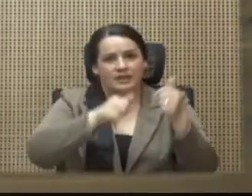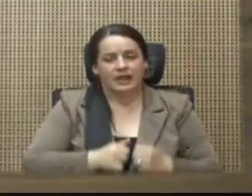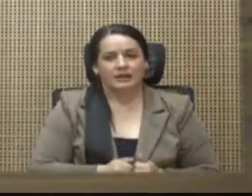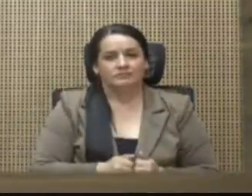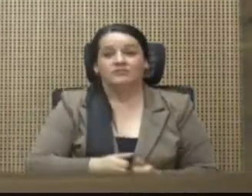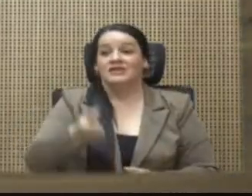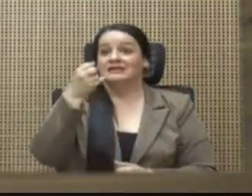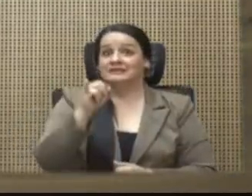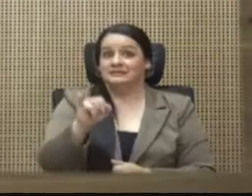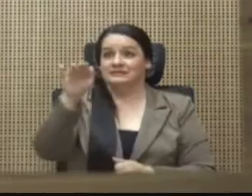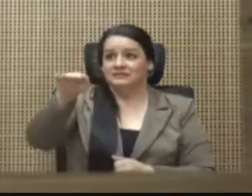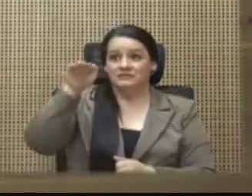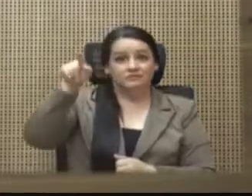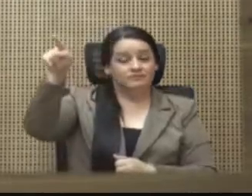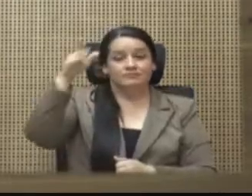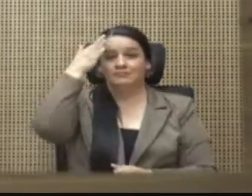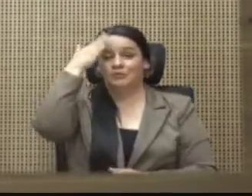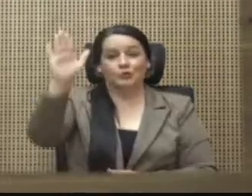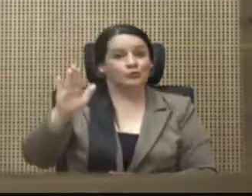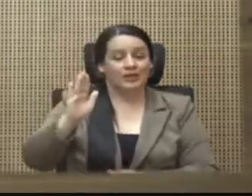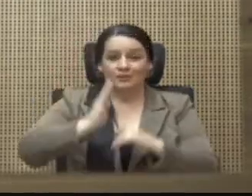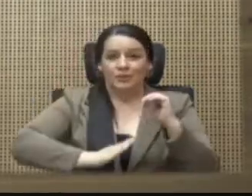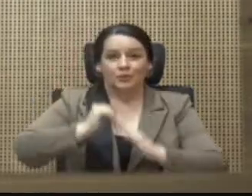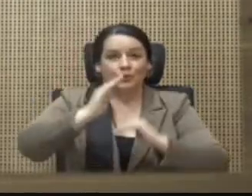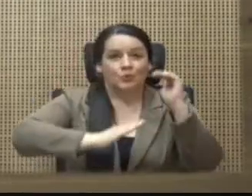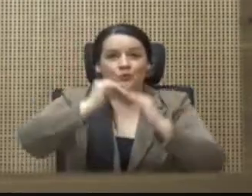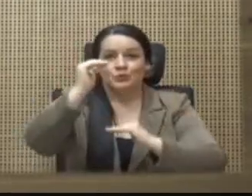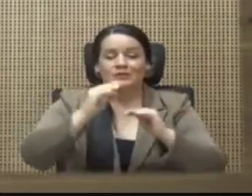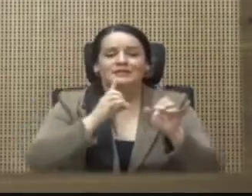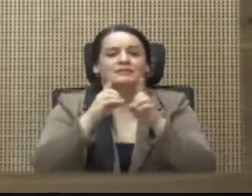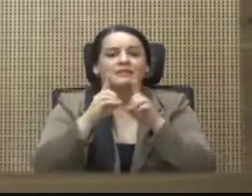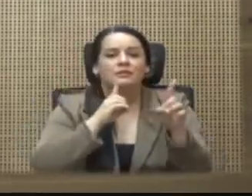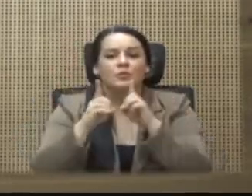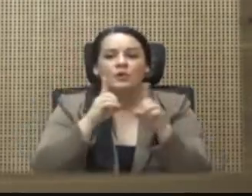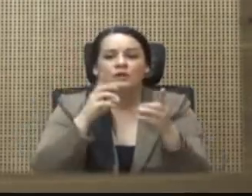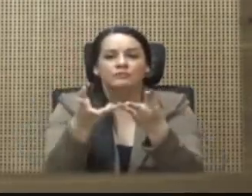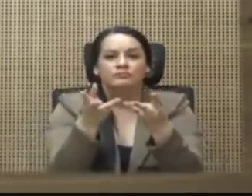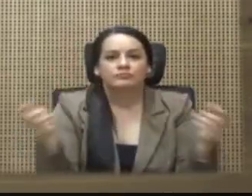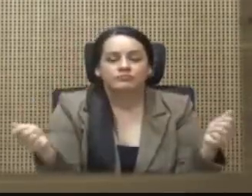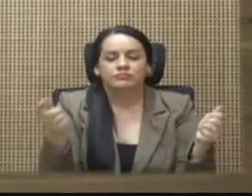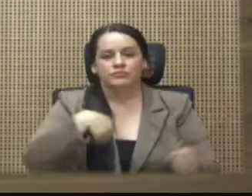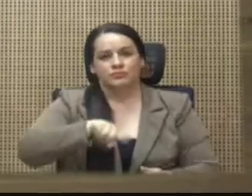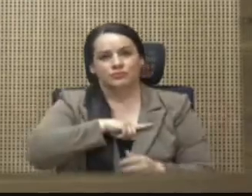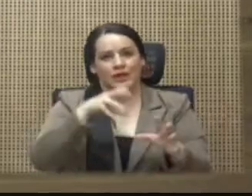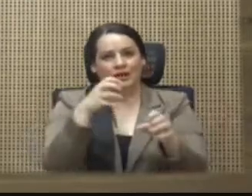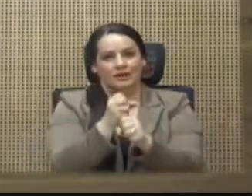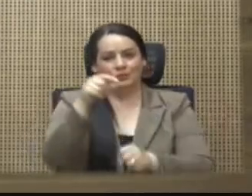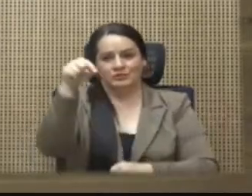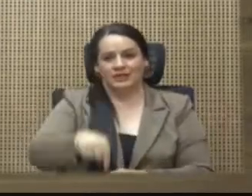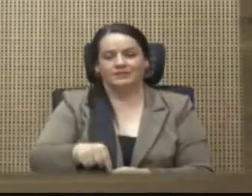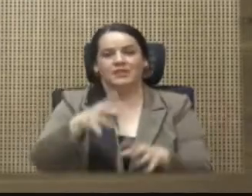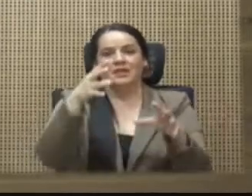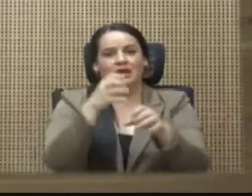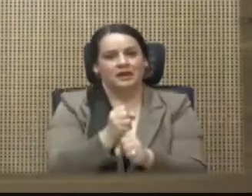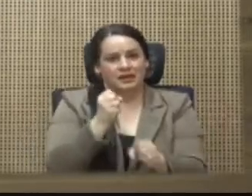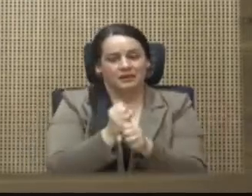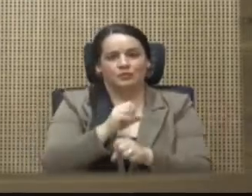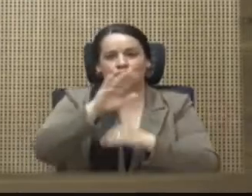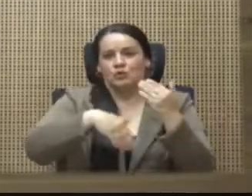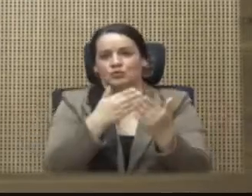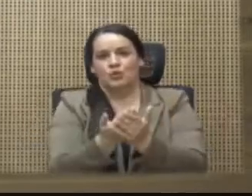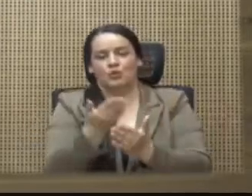construir, dialogar y resolver, lo haremos aquí. Haremos los pesos y contrapesos que